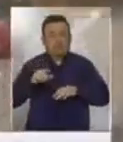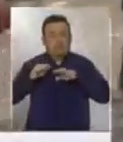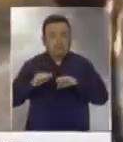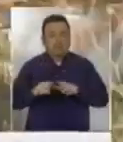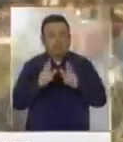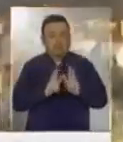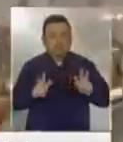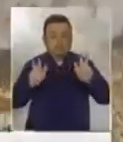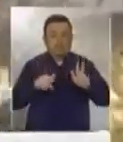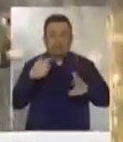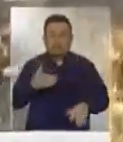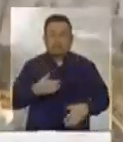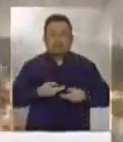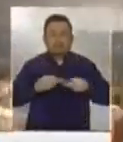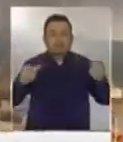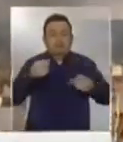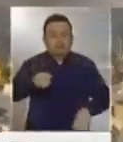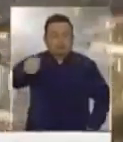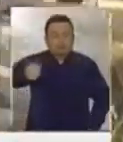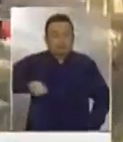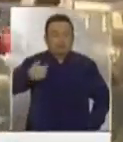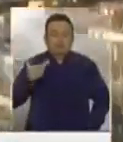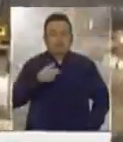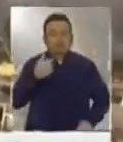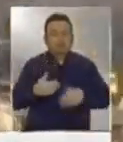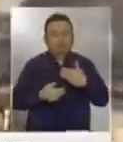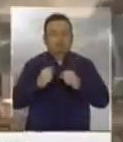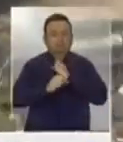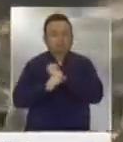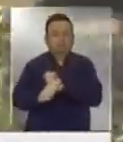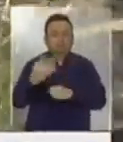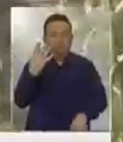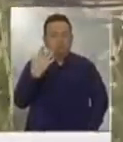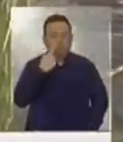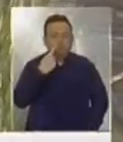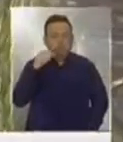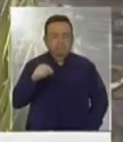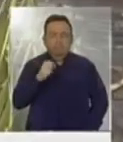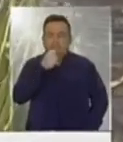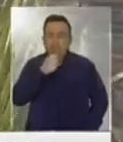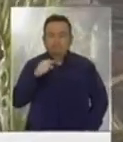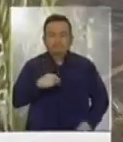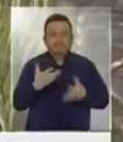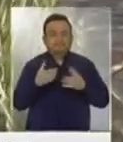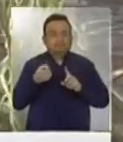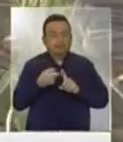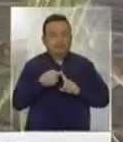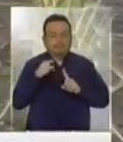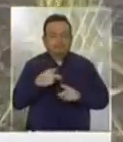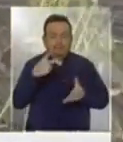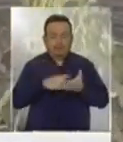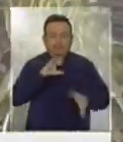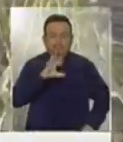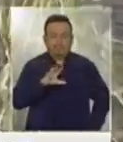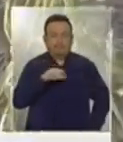Naciones Unidas va a dar a conocer su veredicto en el proceso contra cuatro hombres que son acusados de haber participado en el